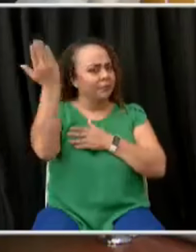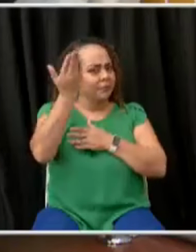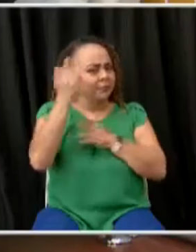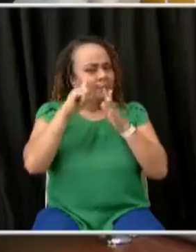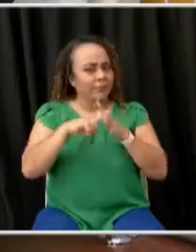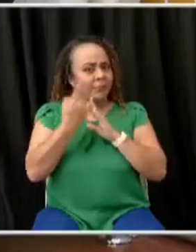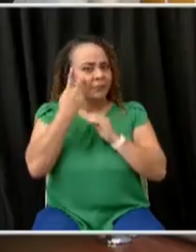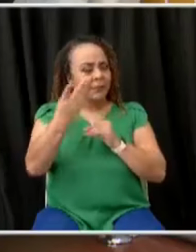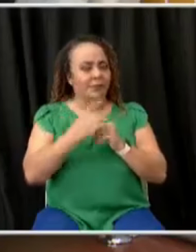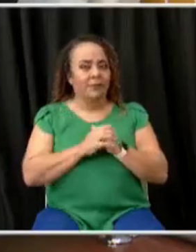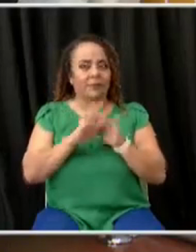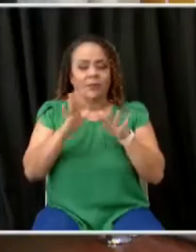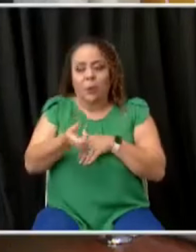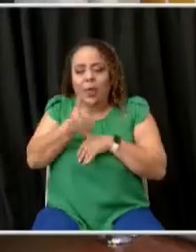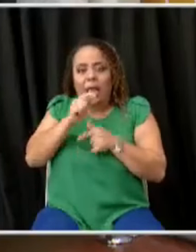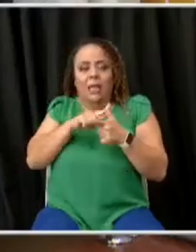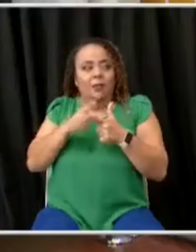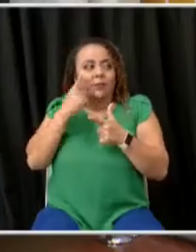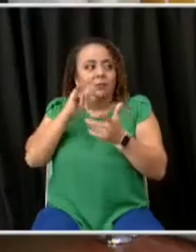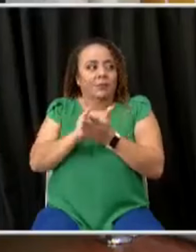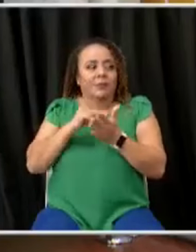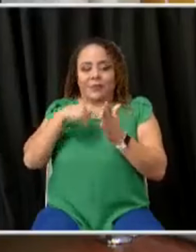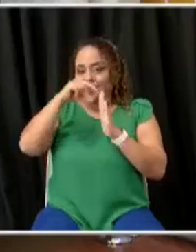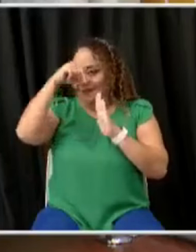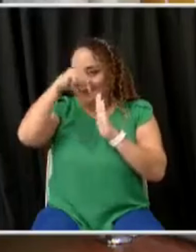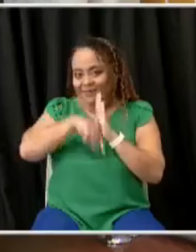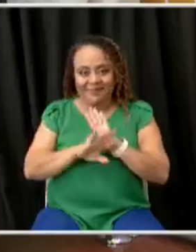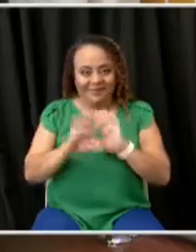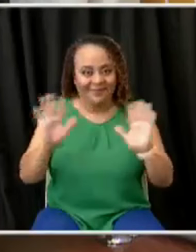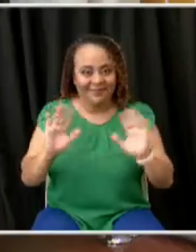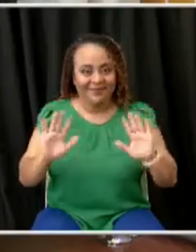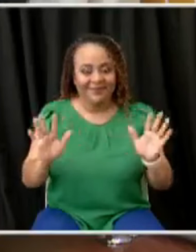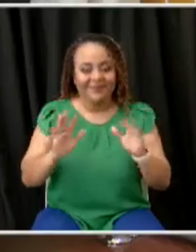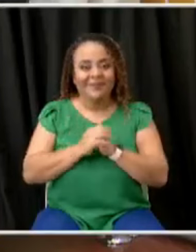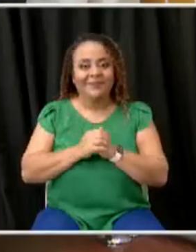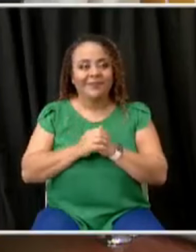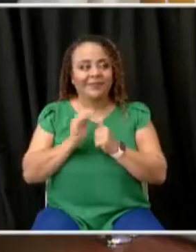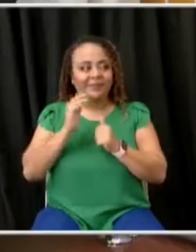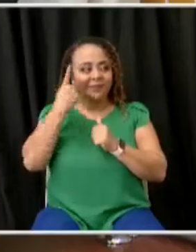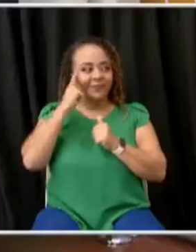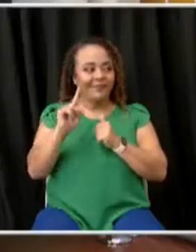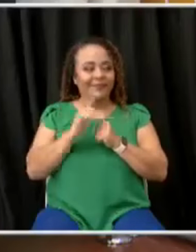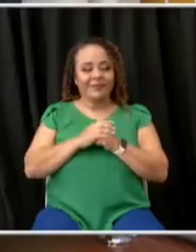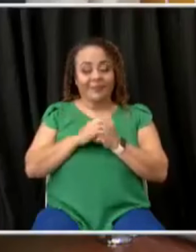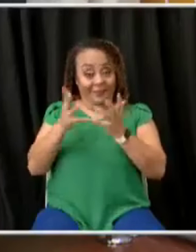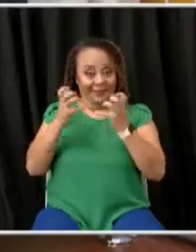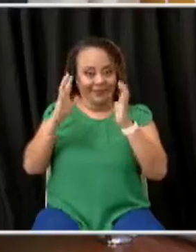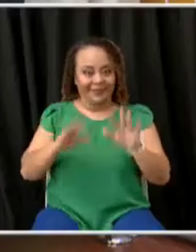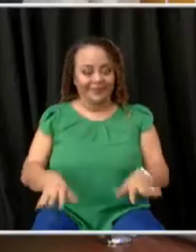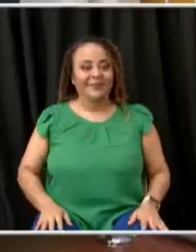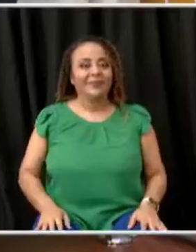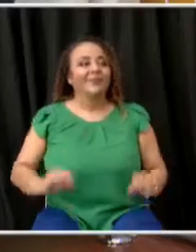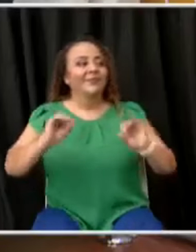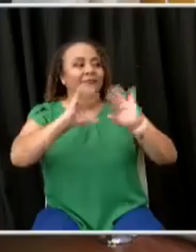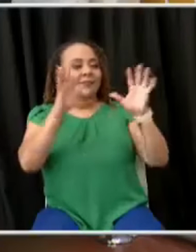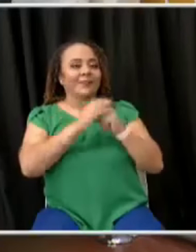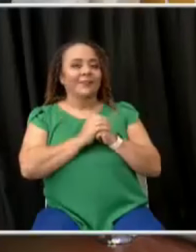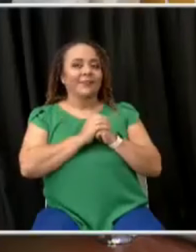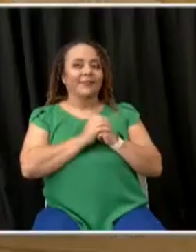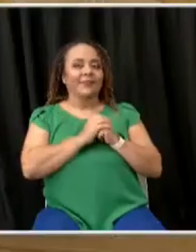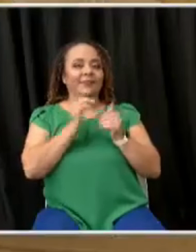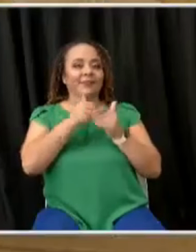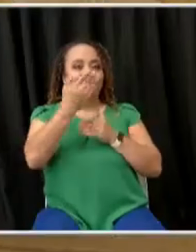empezar a ver cómo hidratar. Entonces por eso es que no me voy a meter mucho en eso ahora, porque para que queden convidados a la otra. Claro que sí, doctor. De hecho, ahorita